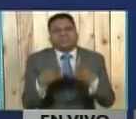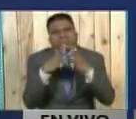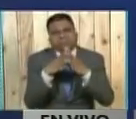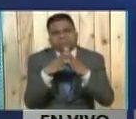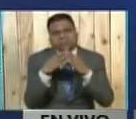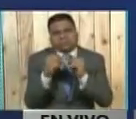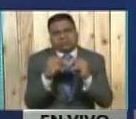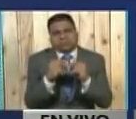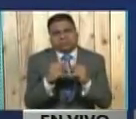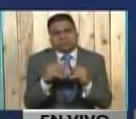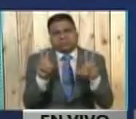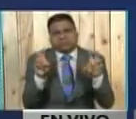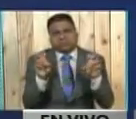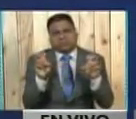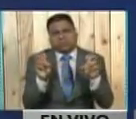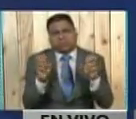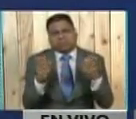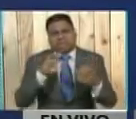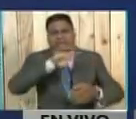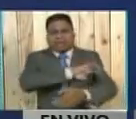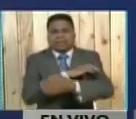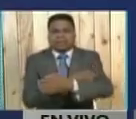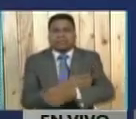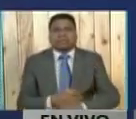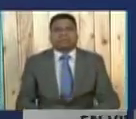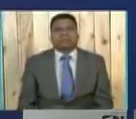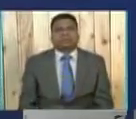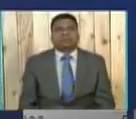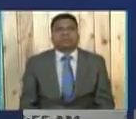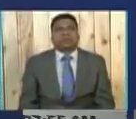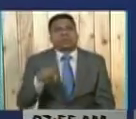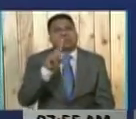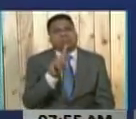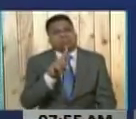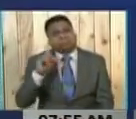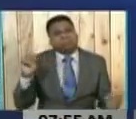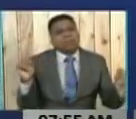alternativas en el campo energético y una transición